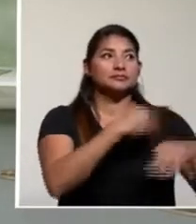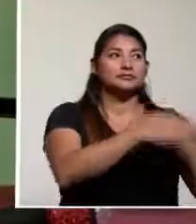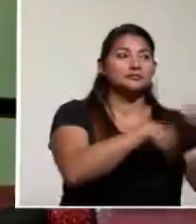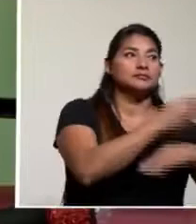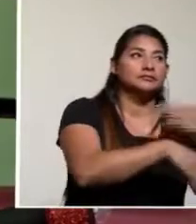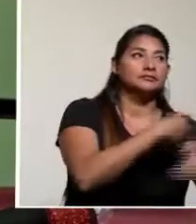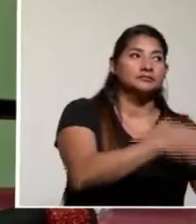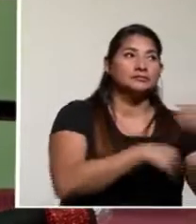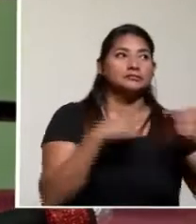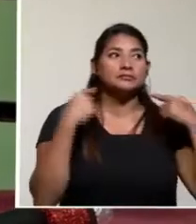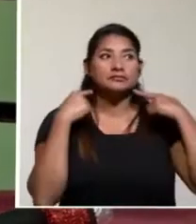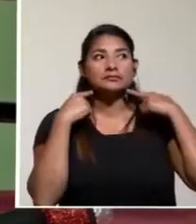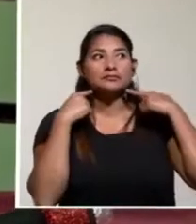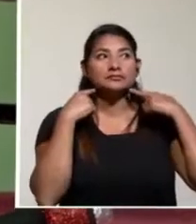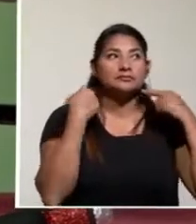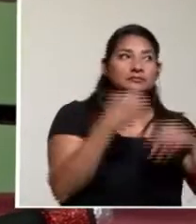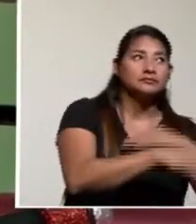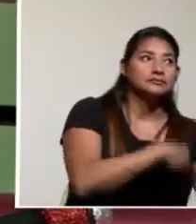vean mi cabeza,